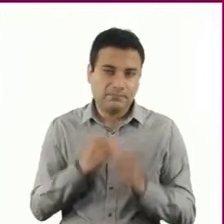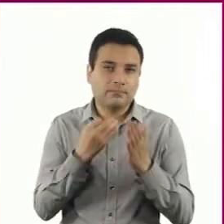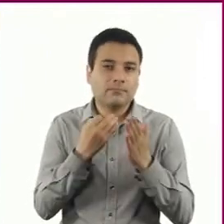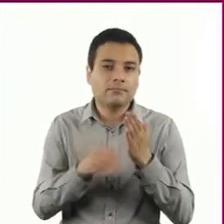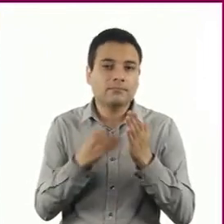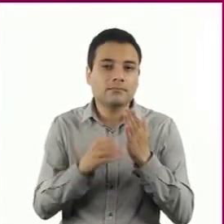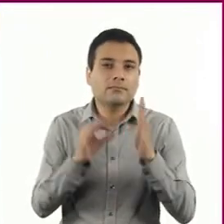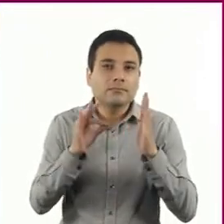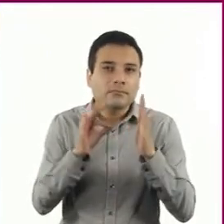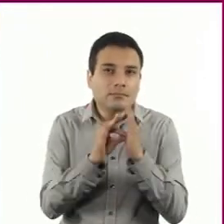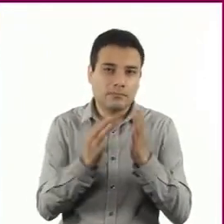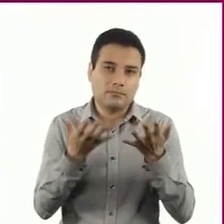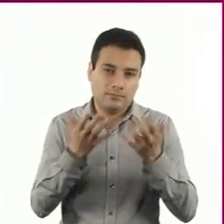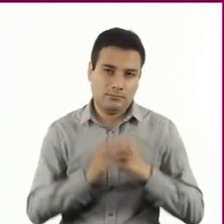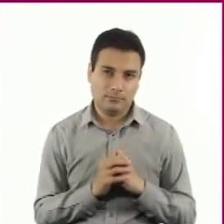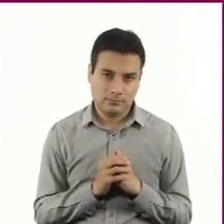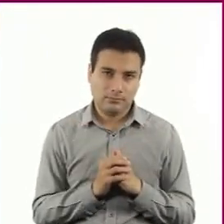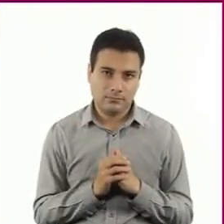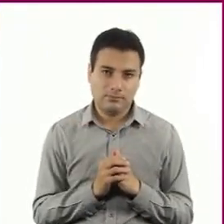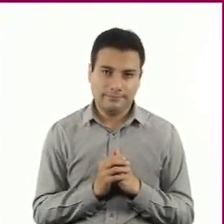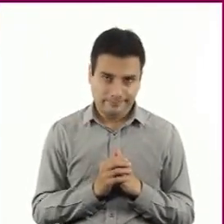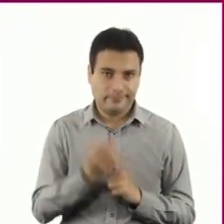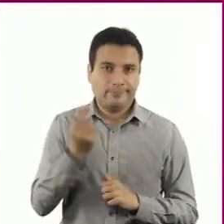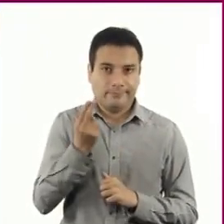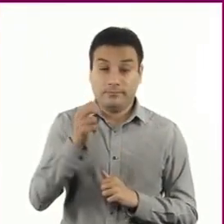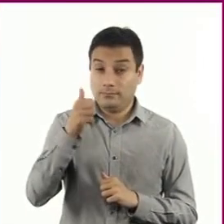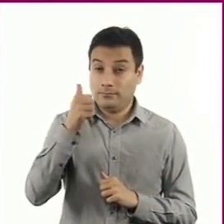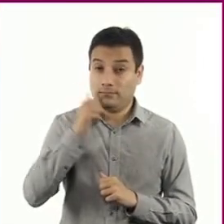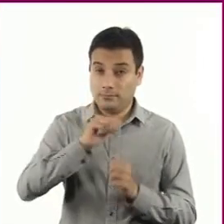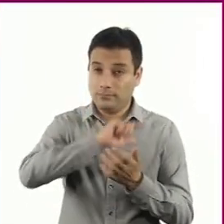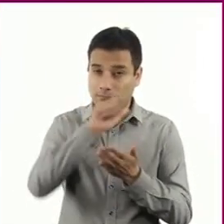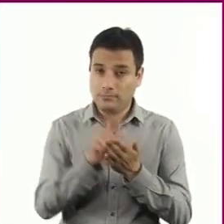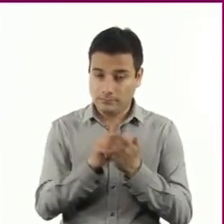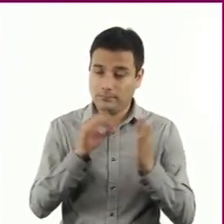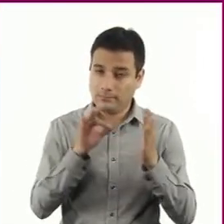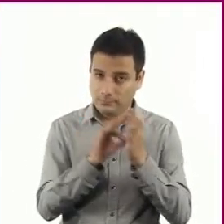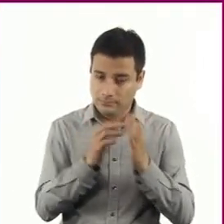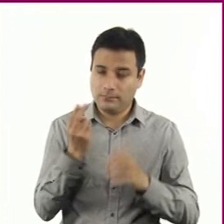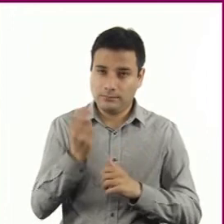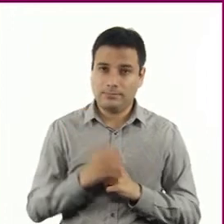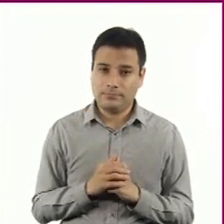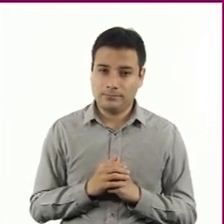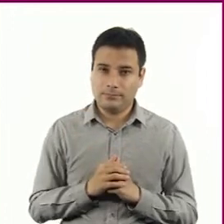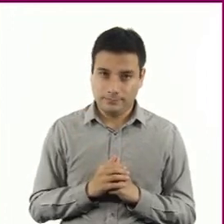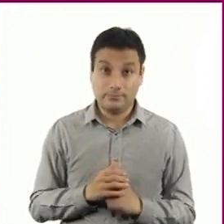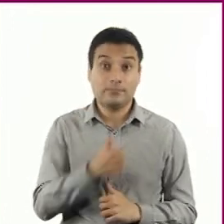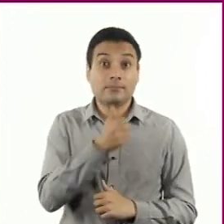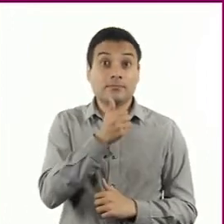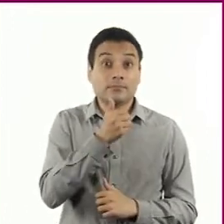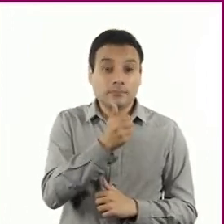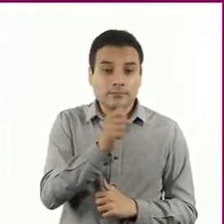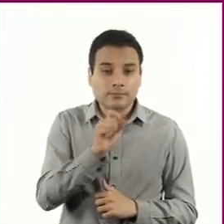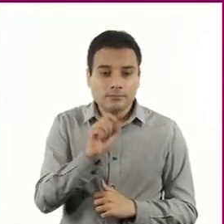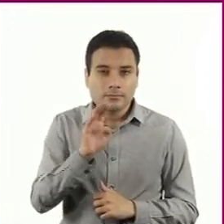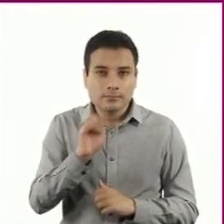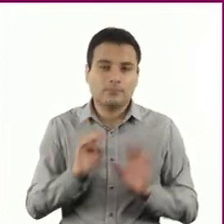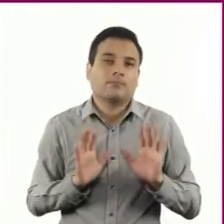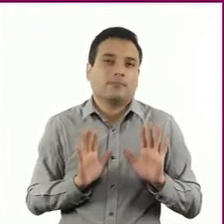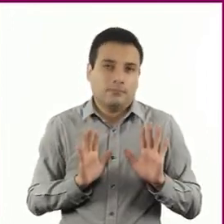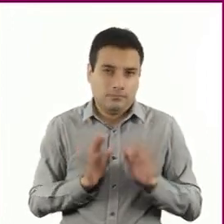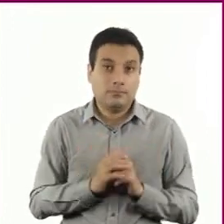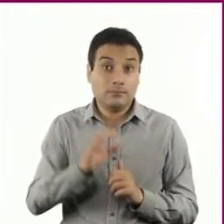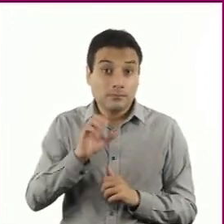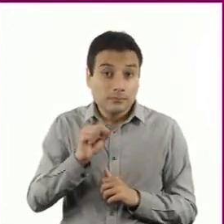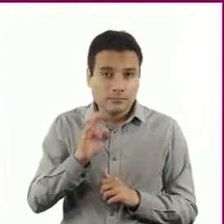10, y como para obtener el número decimal entre 1 y 10, es decir, 6.9, el punto decimal se tiene que